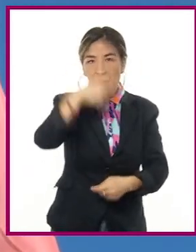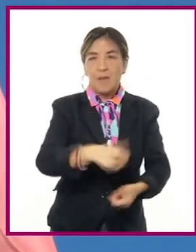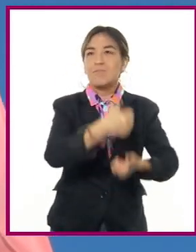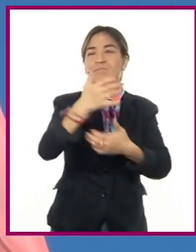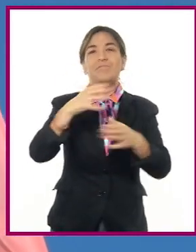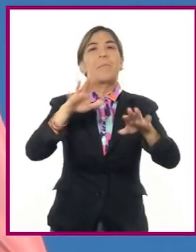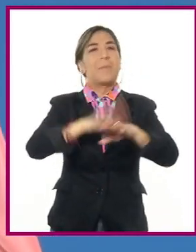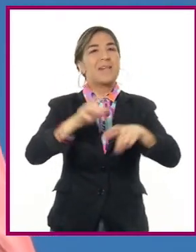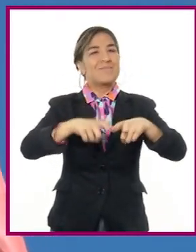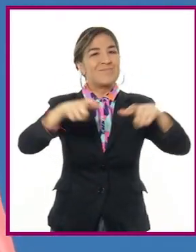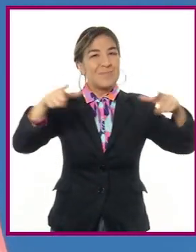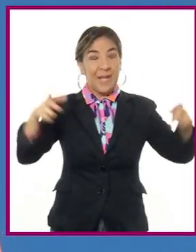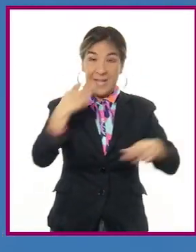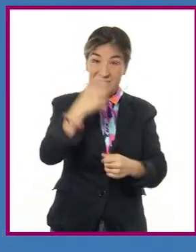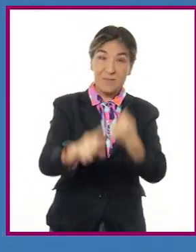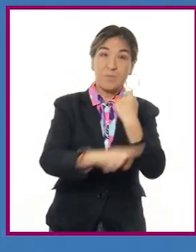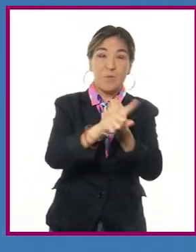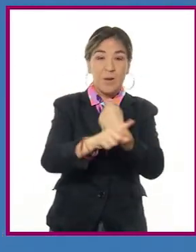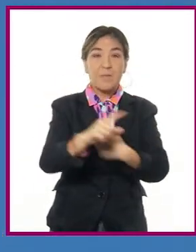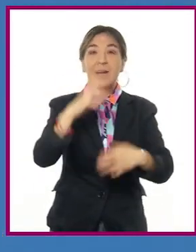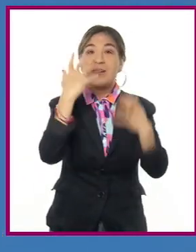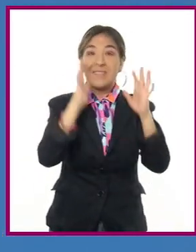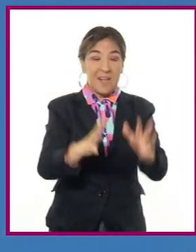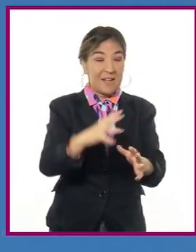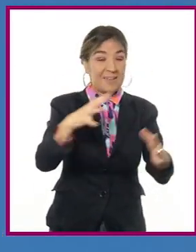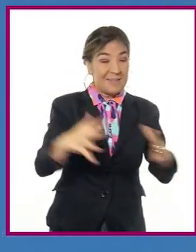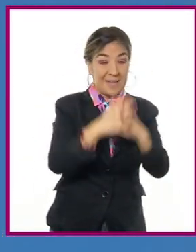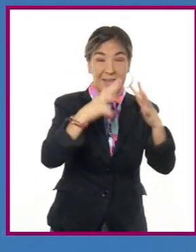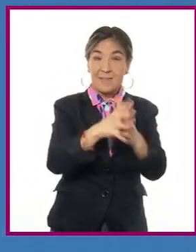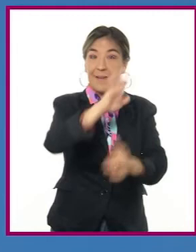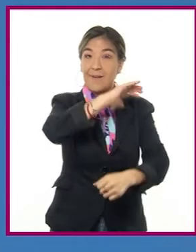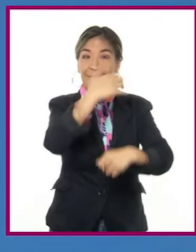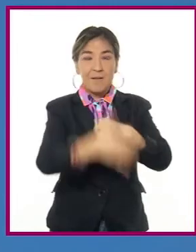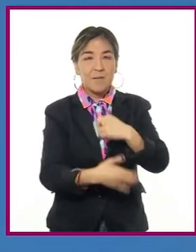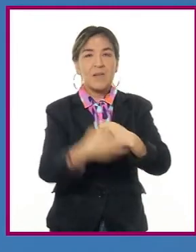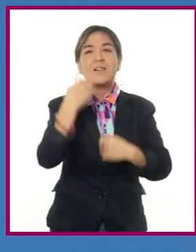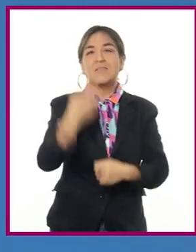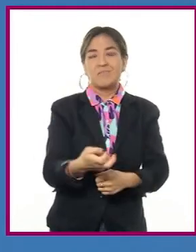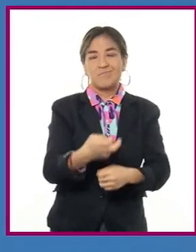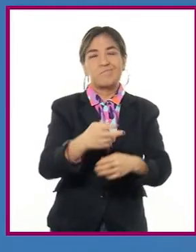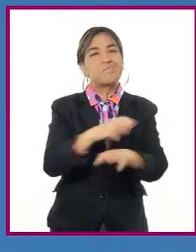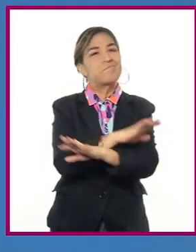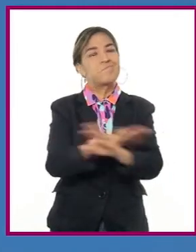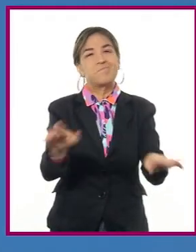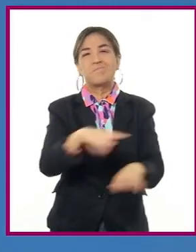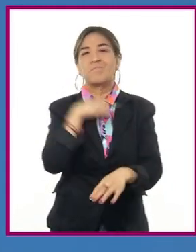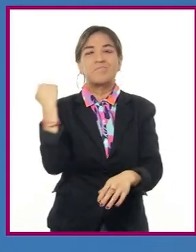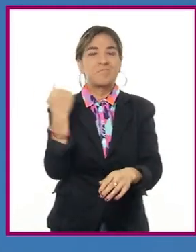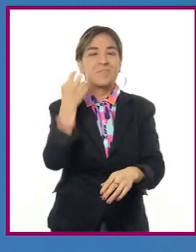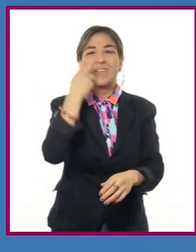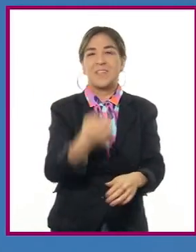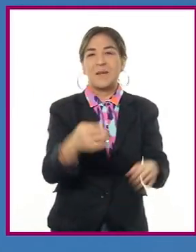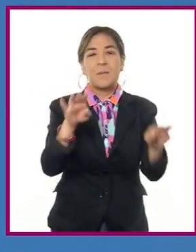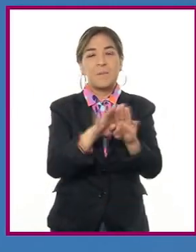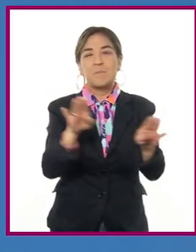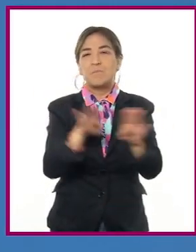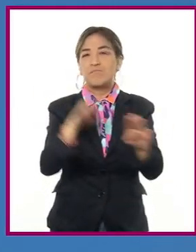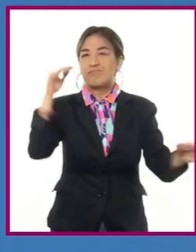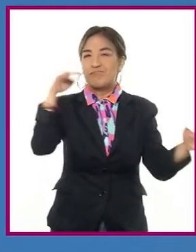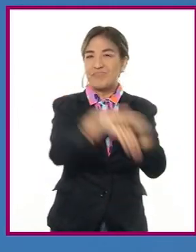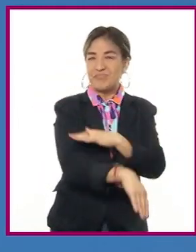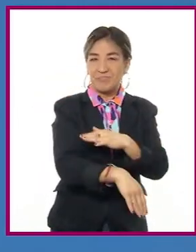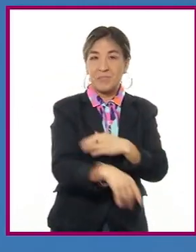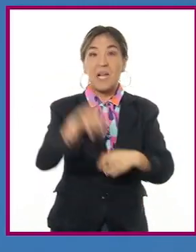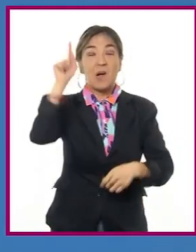al terminar la guerra, las exportaciones manufactureras mexicanas cayeron rápidamente, porque las industrias